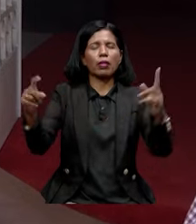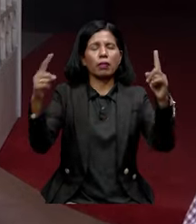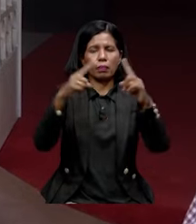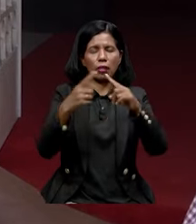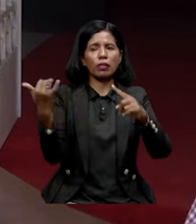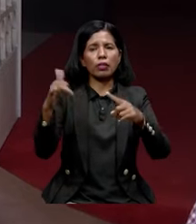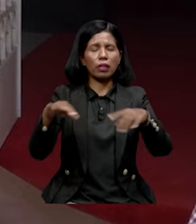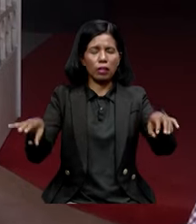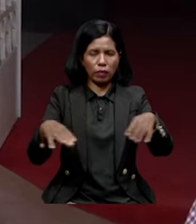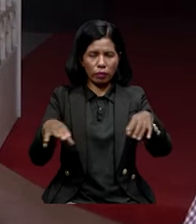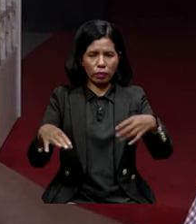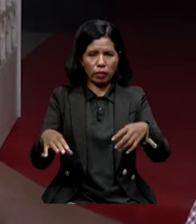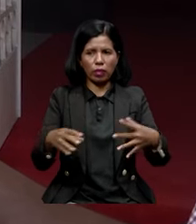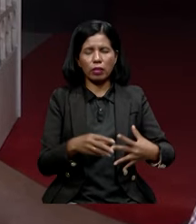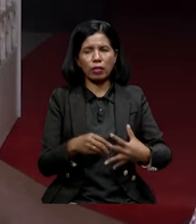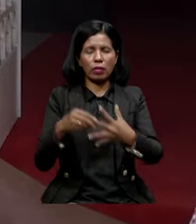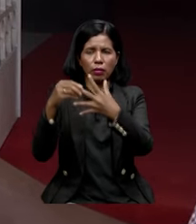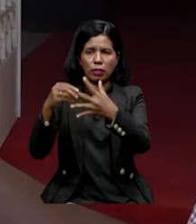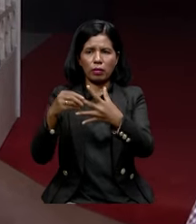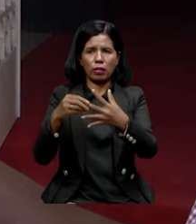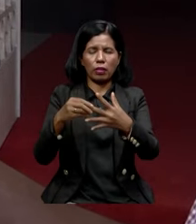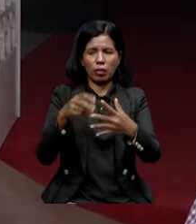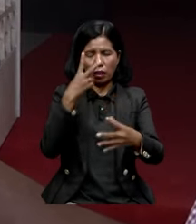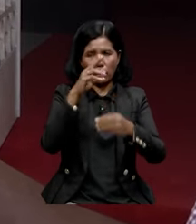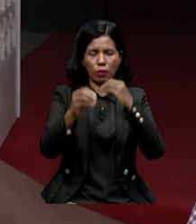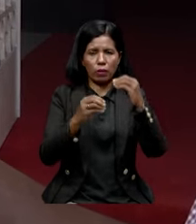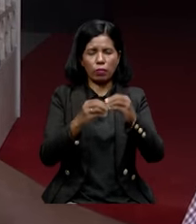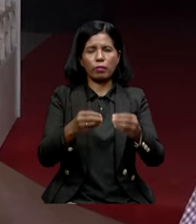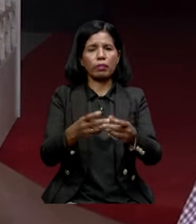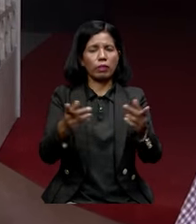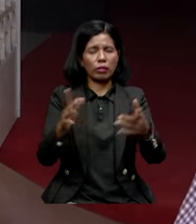personal especial ba cobertura ba eventos en Nenia. ¿Incentivo